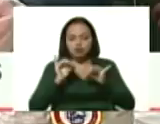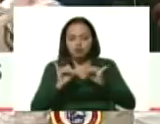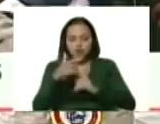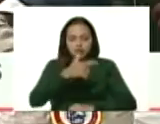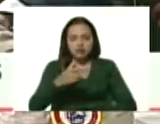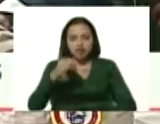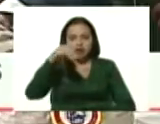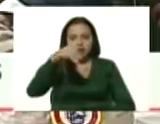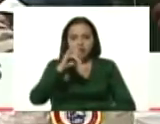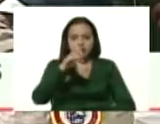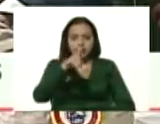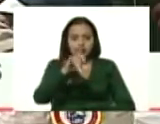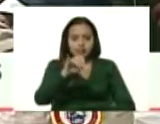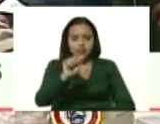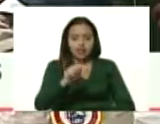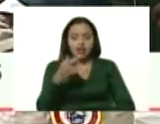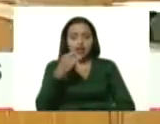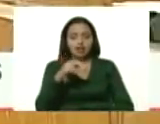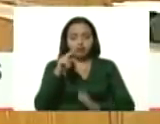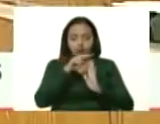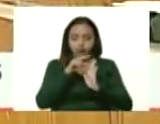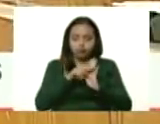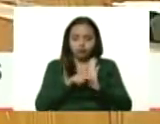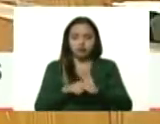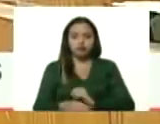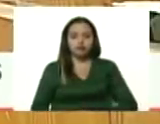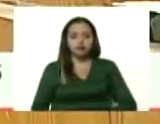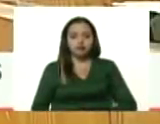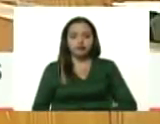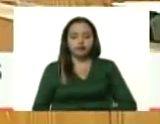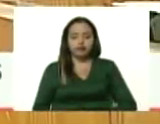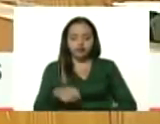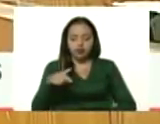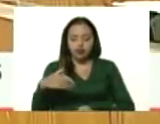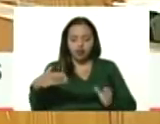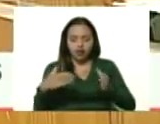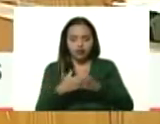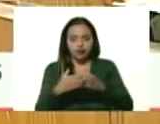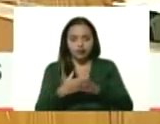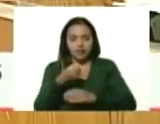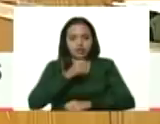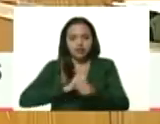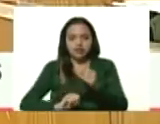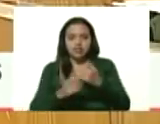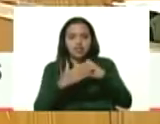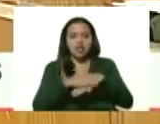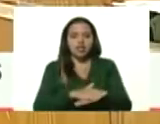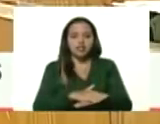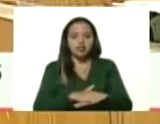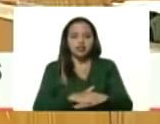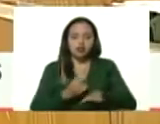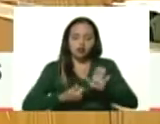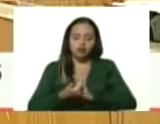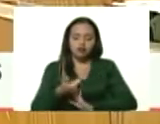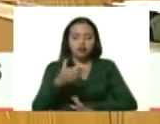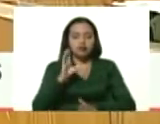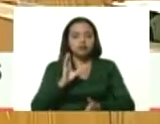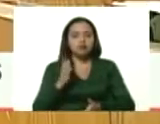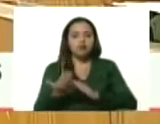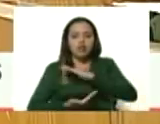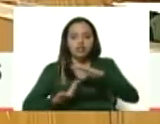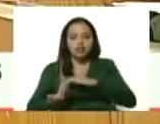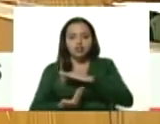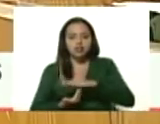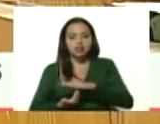tienen jerarquización. Ya esa es la unidad popular de defensa integral, que es el núcleo de base. El núcleo de base. Está conformado